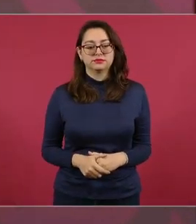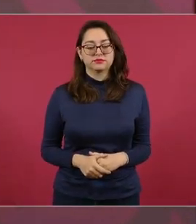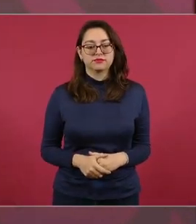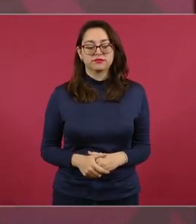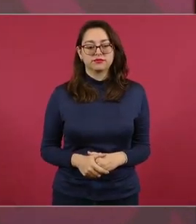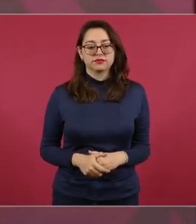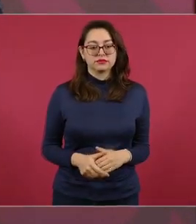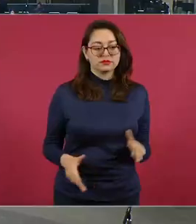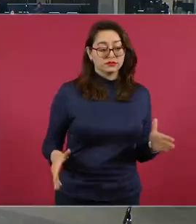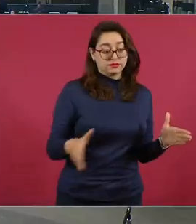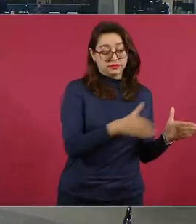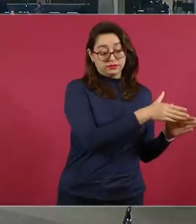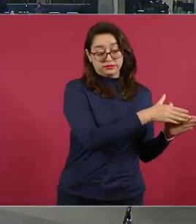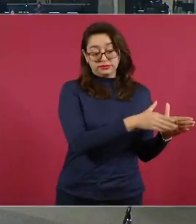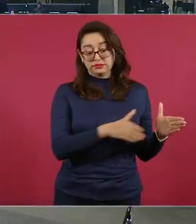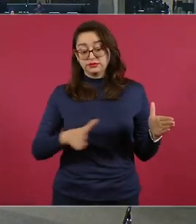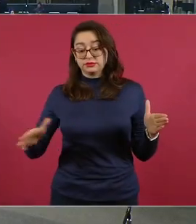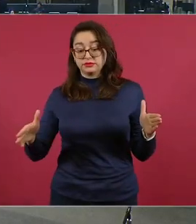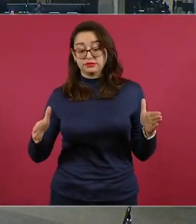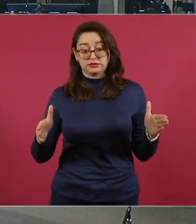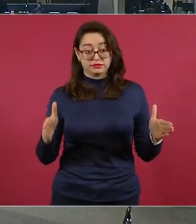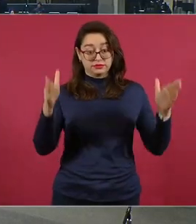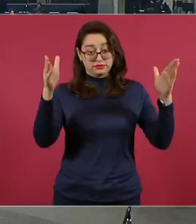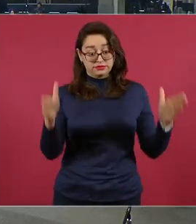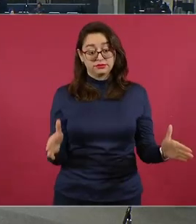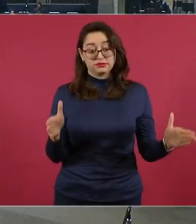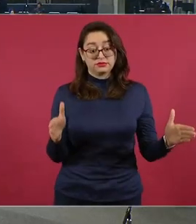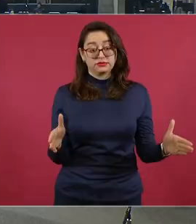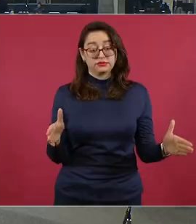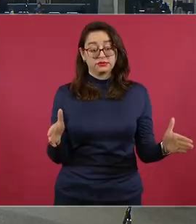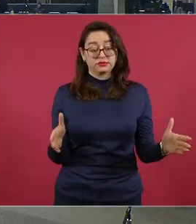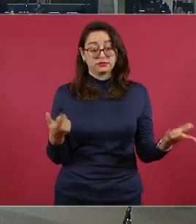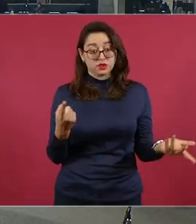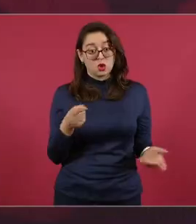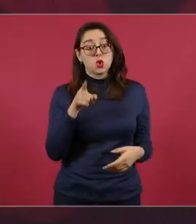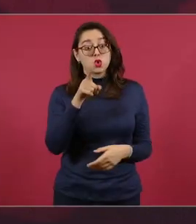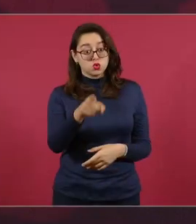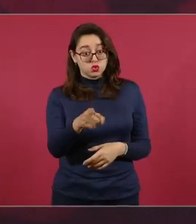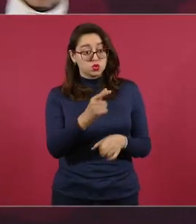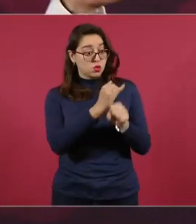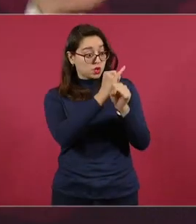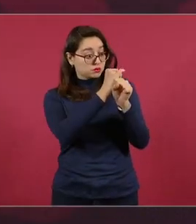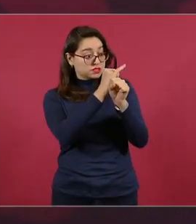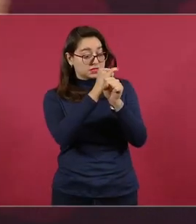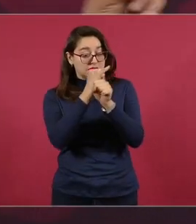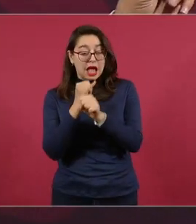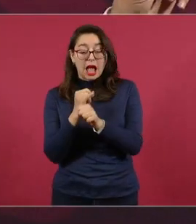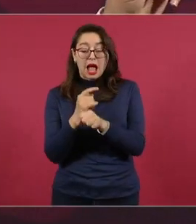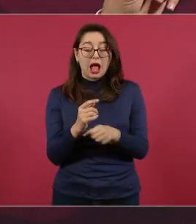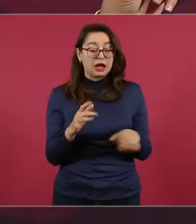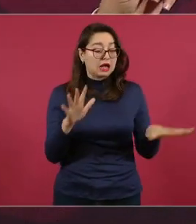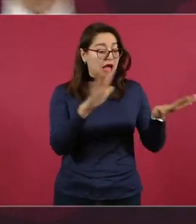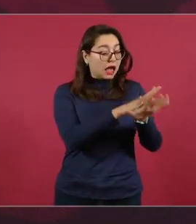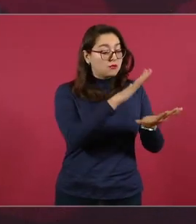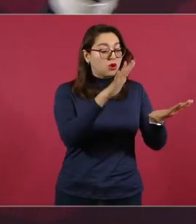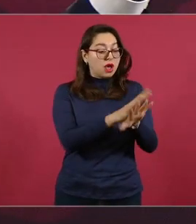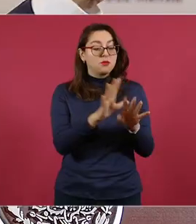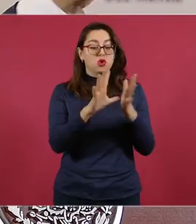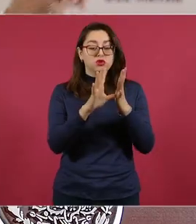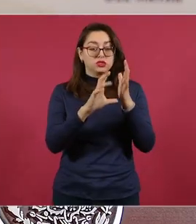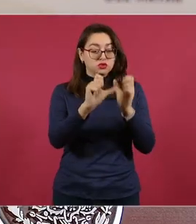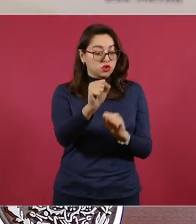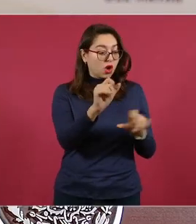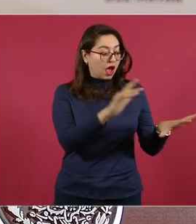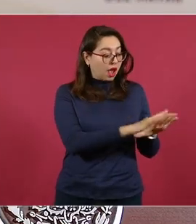porque en todas esas reformas, si te diste cuenta en el análisis, no hay nada a favor del